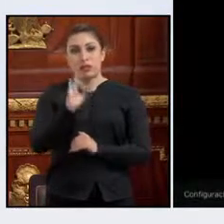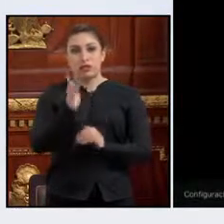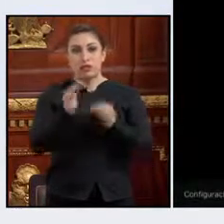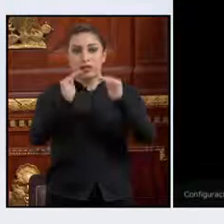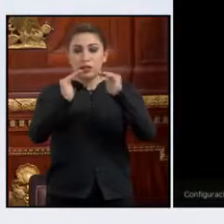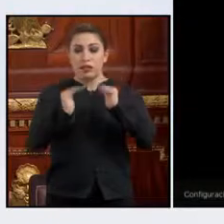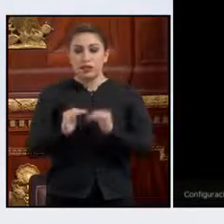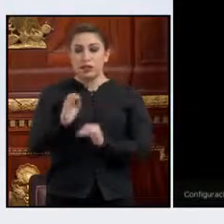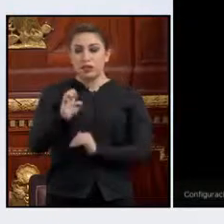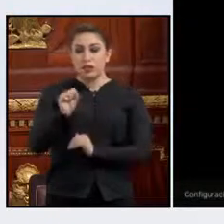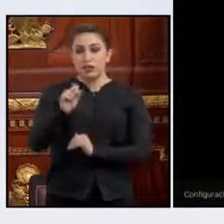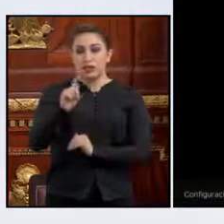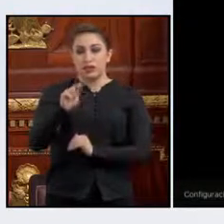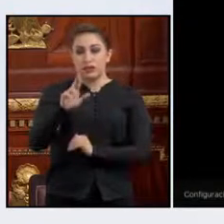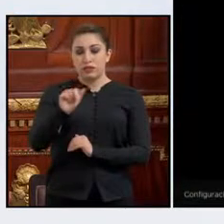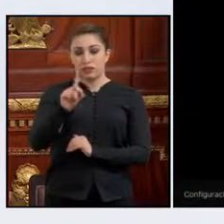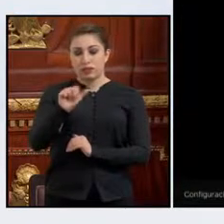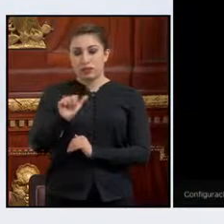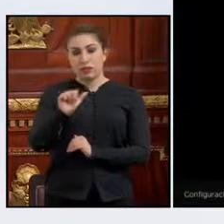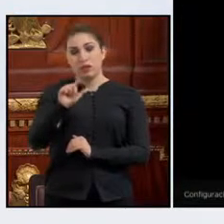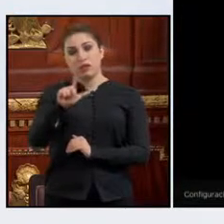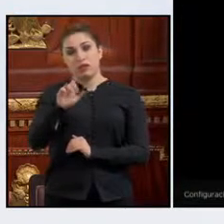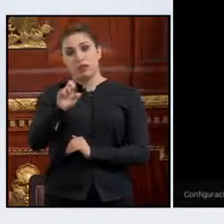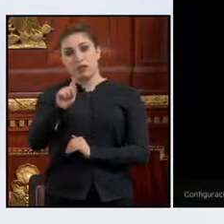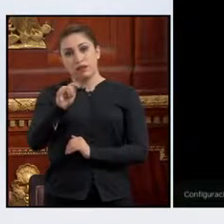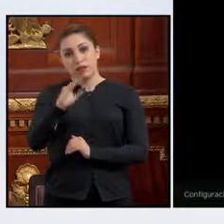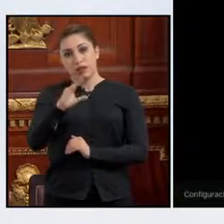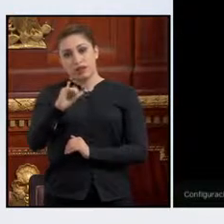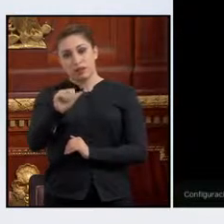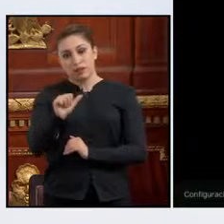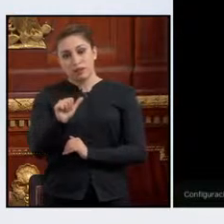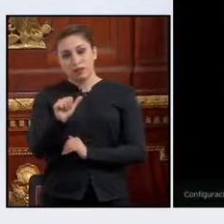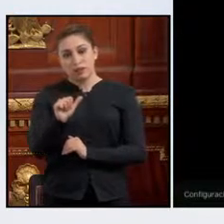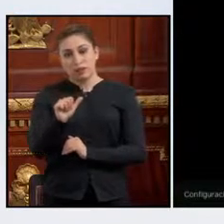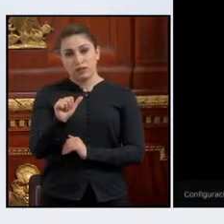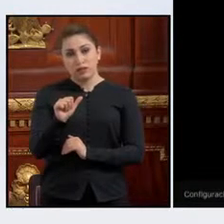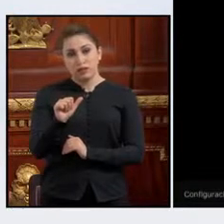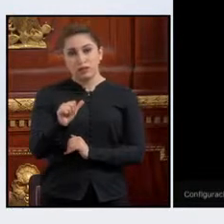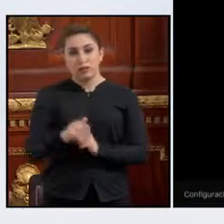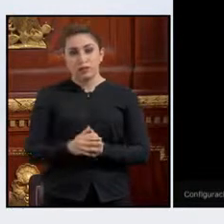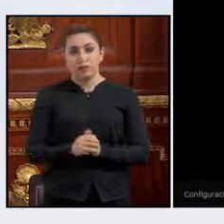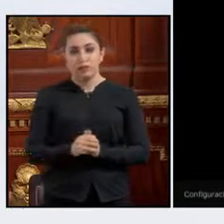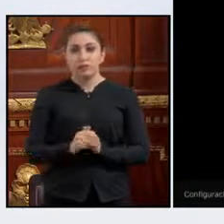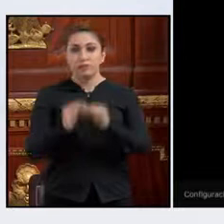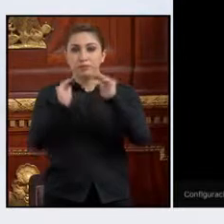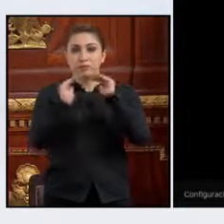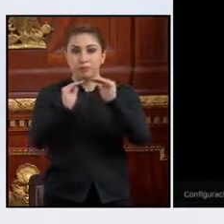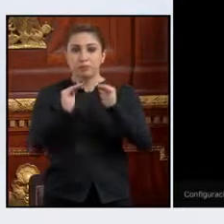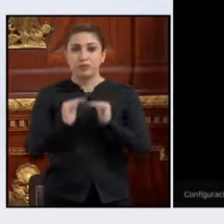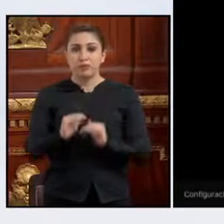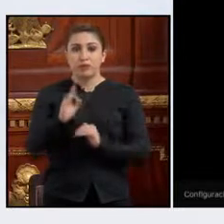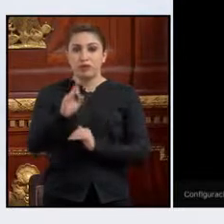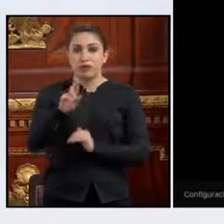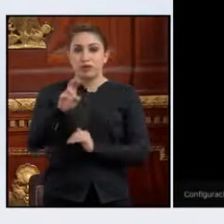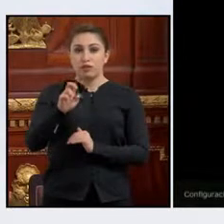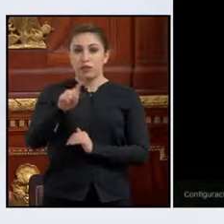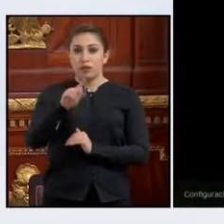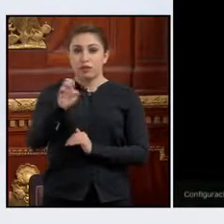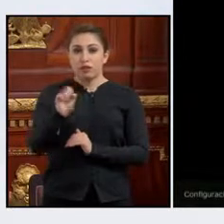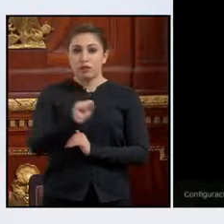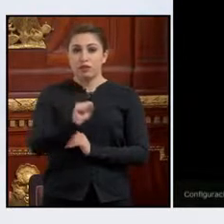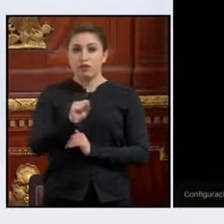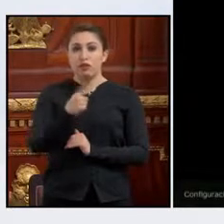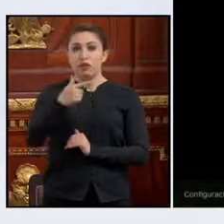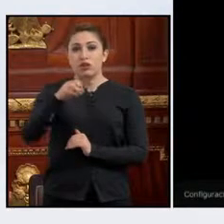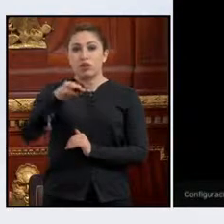Hernández Leticia. Leticia Estrada, a favor. Fuentes Gómez Jesús Ricardo.